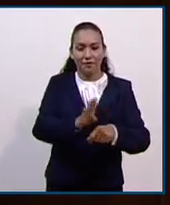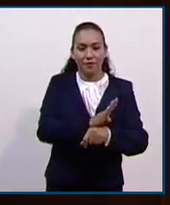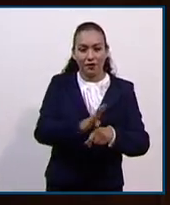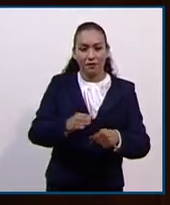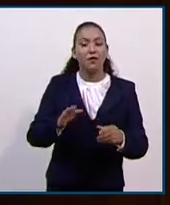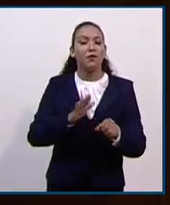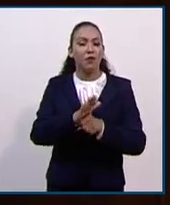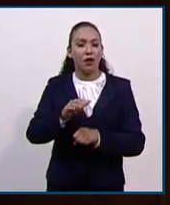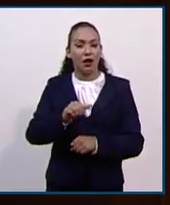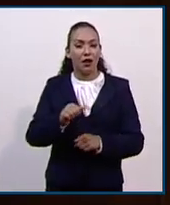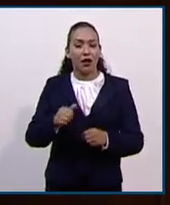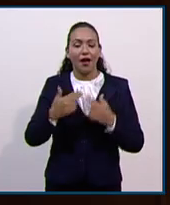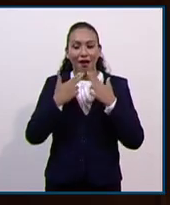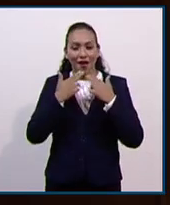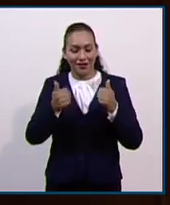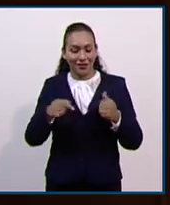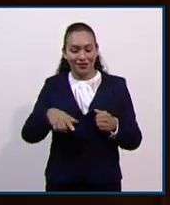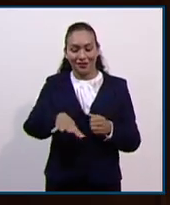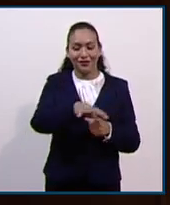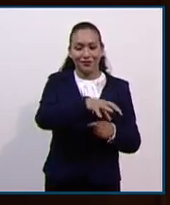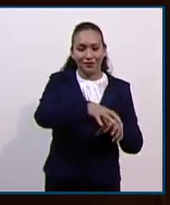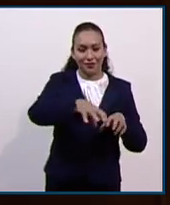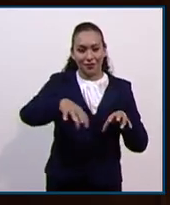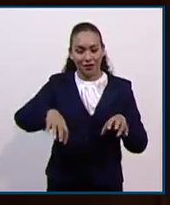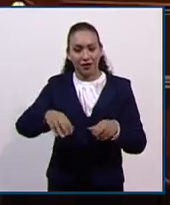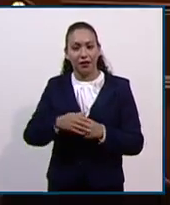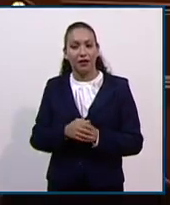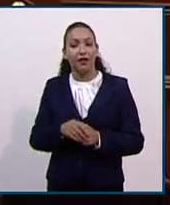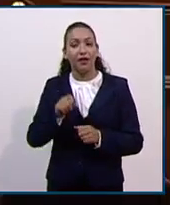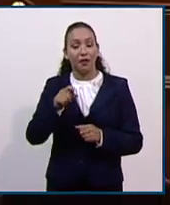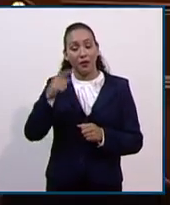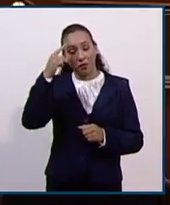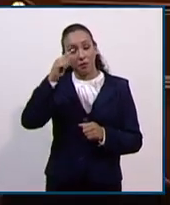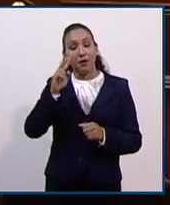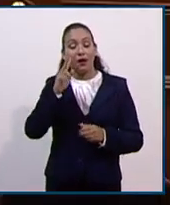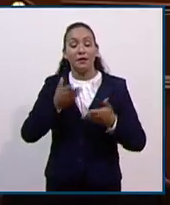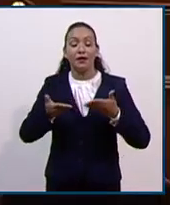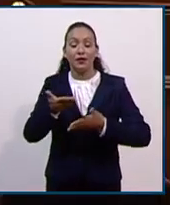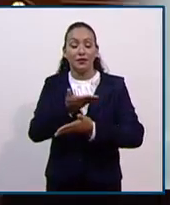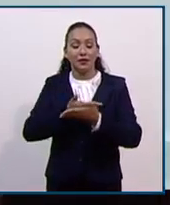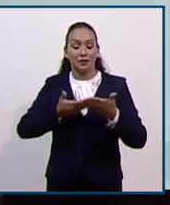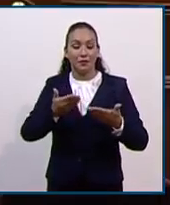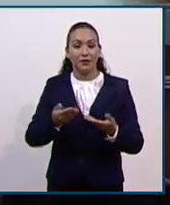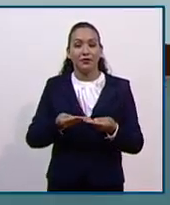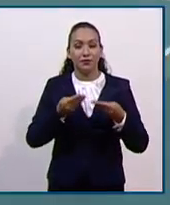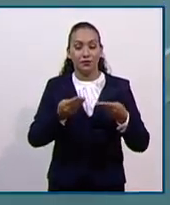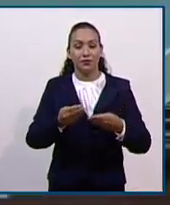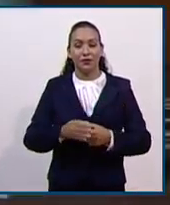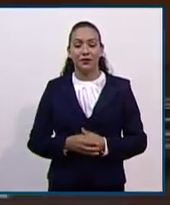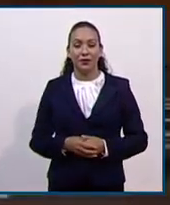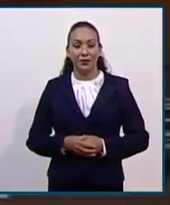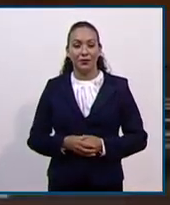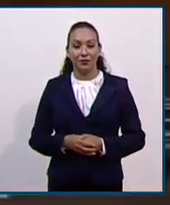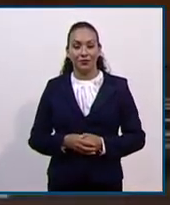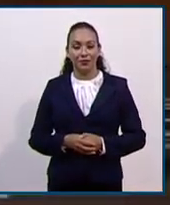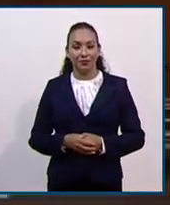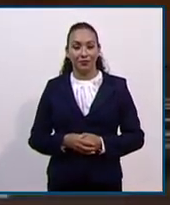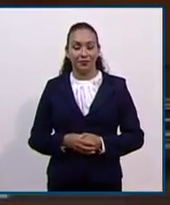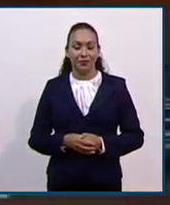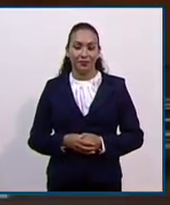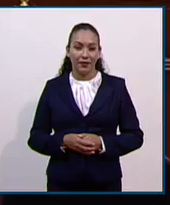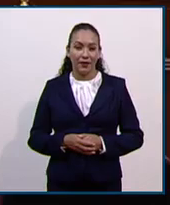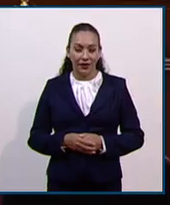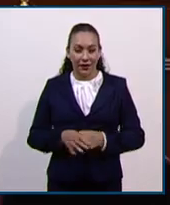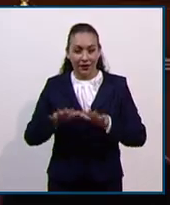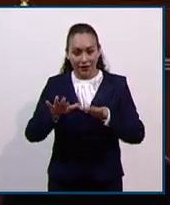hacienda municipal e incluso potencialmente sobre la prestación de servicios públicos municipales. El Pleno